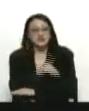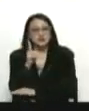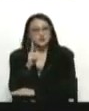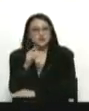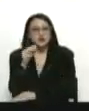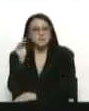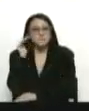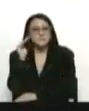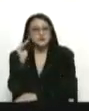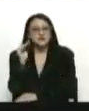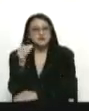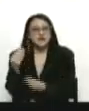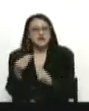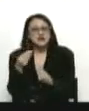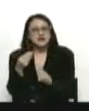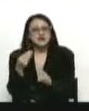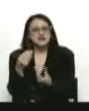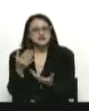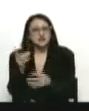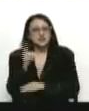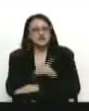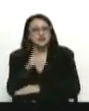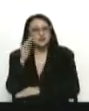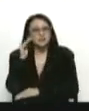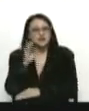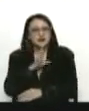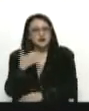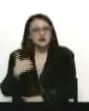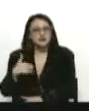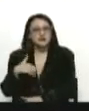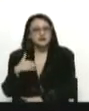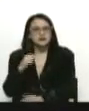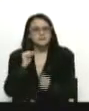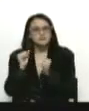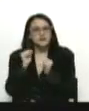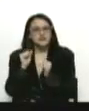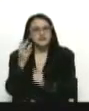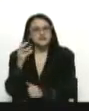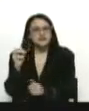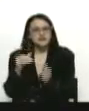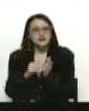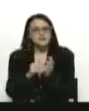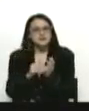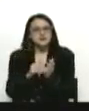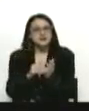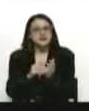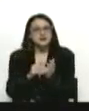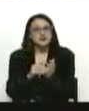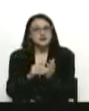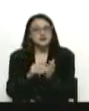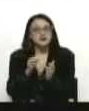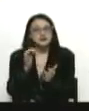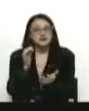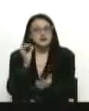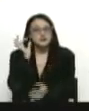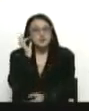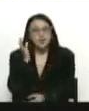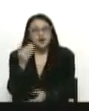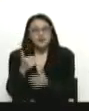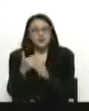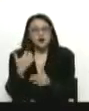militares. ¿Qué hizo la dictadura militar de Argentina? Matar a 30.000 cristinas. Eso fue lo que hizo la